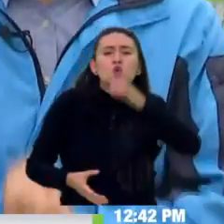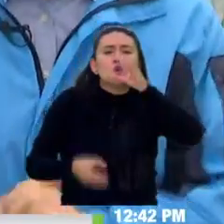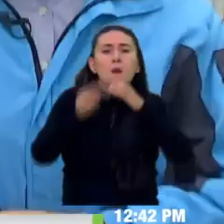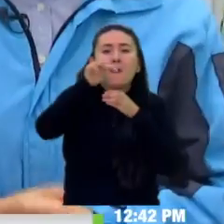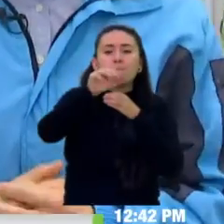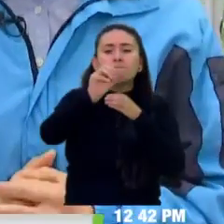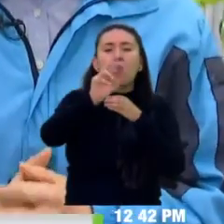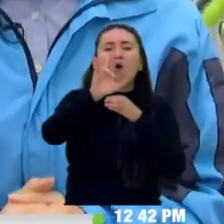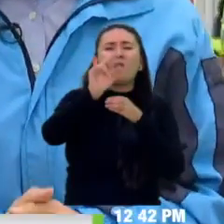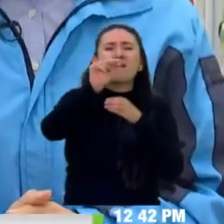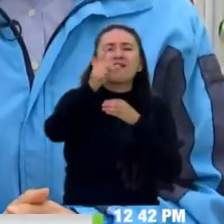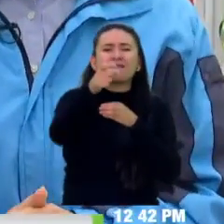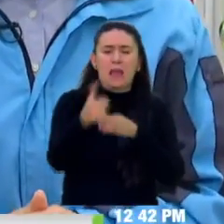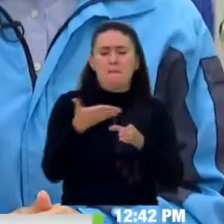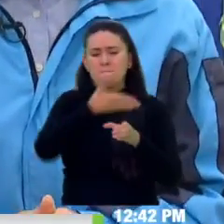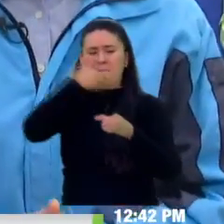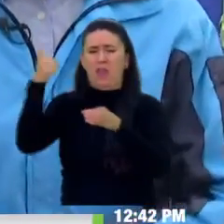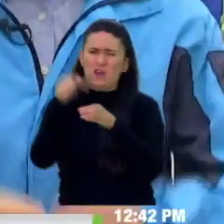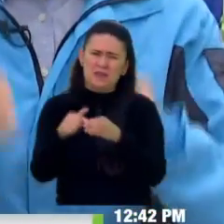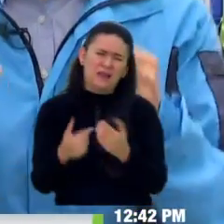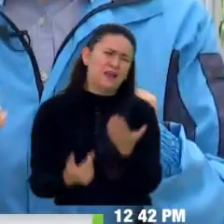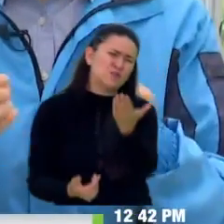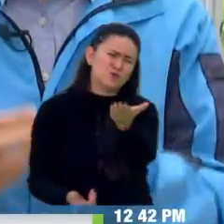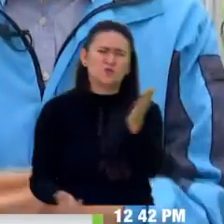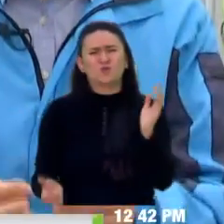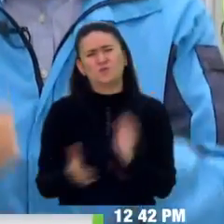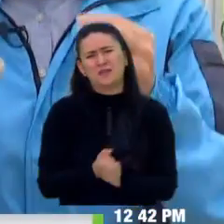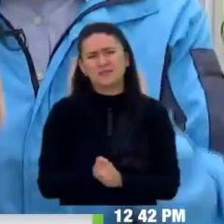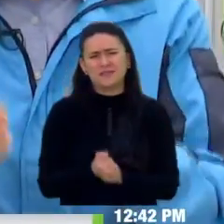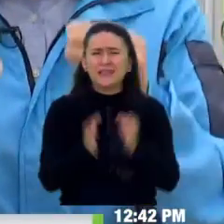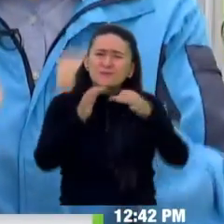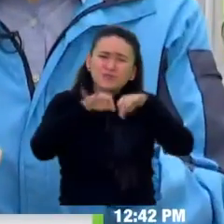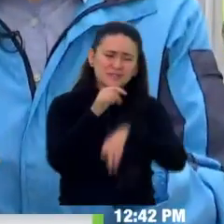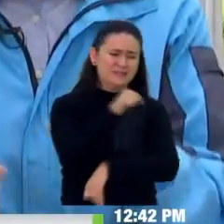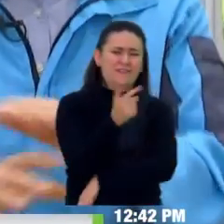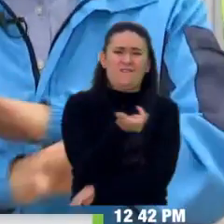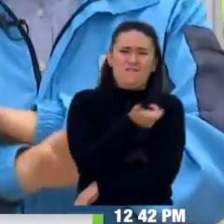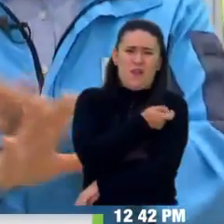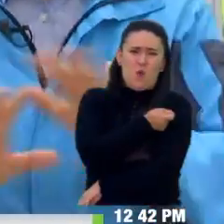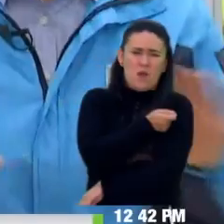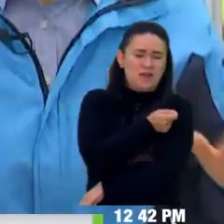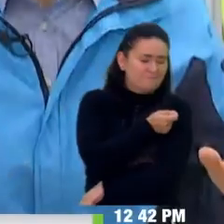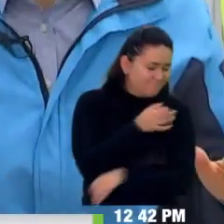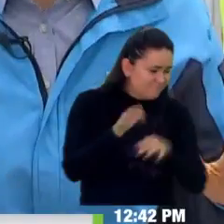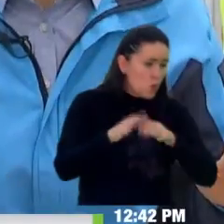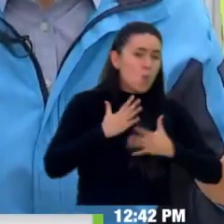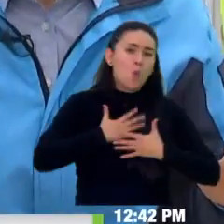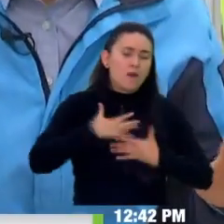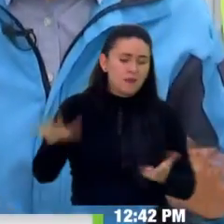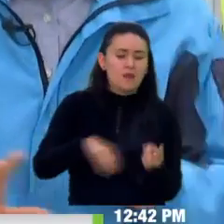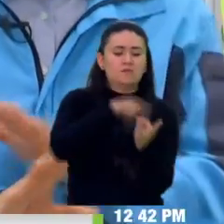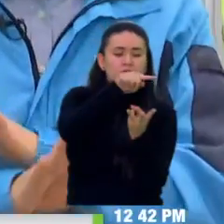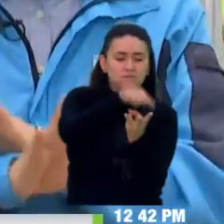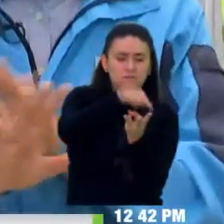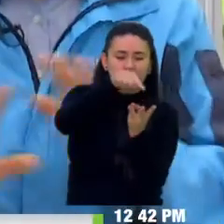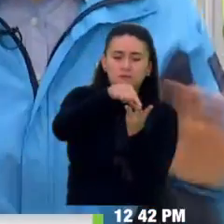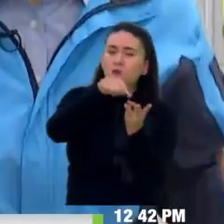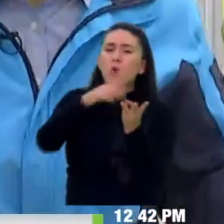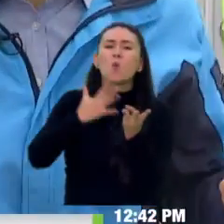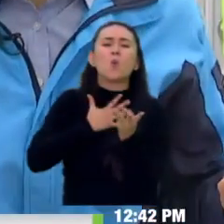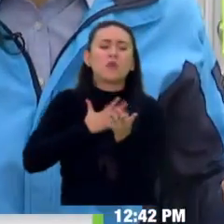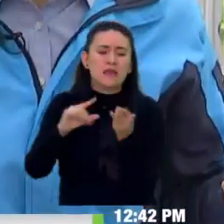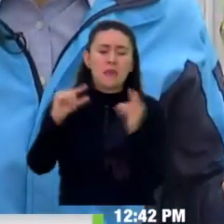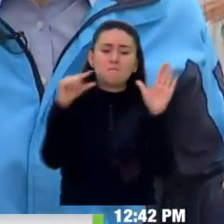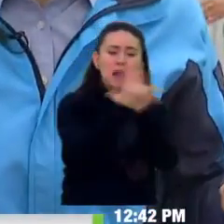la aspirina lo va a cuidar del COVID, su merced. Lo único que lo va a cuidar es la vacuna. Todas las vacunas son buenas. Todas las marcas